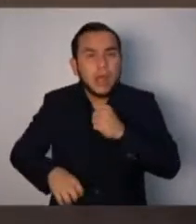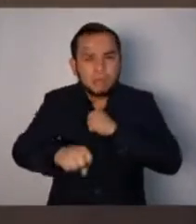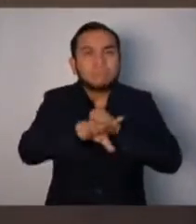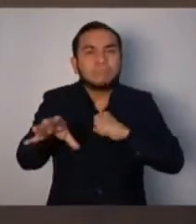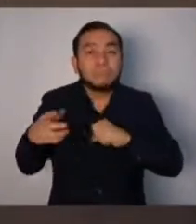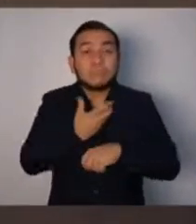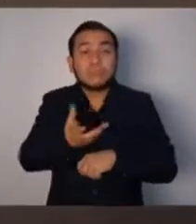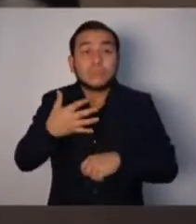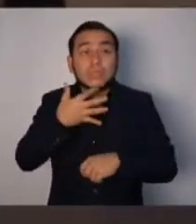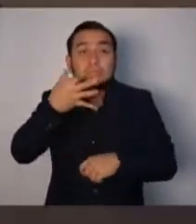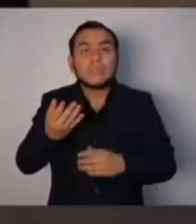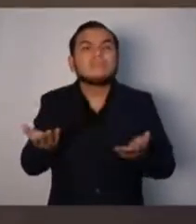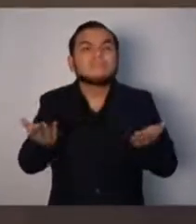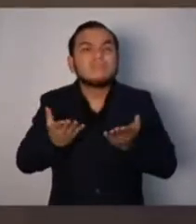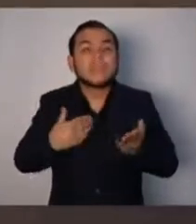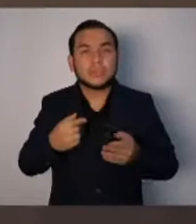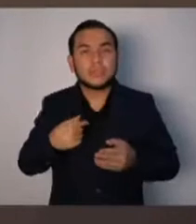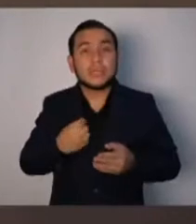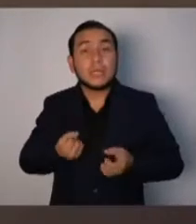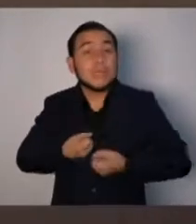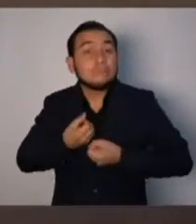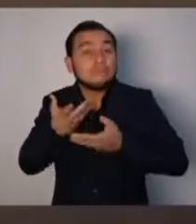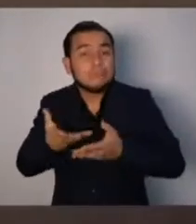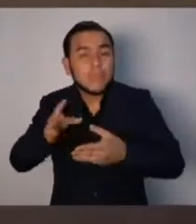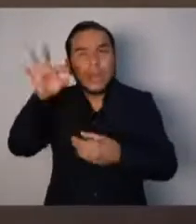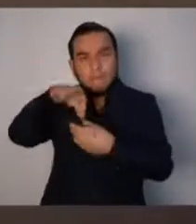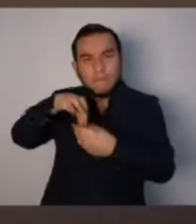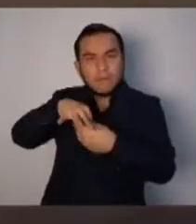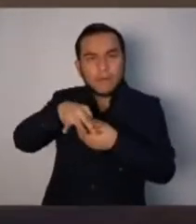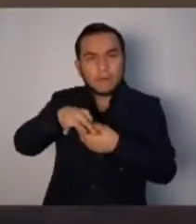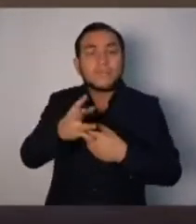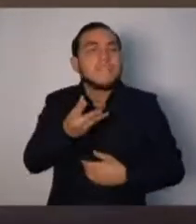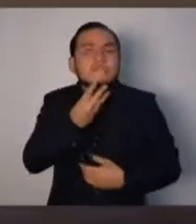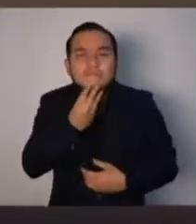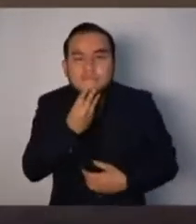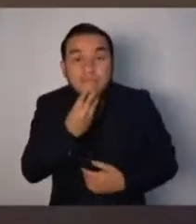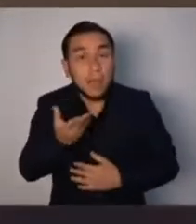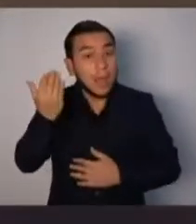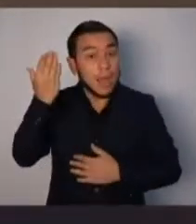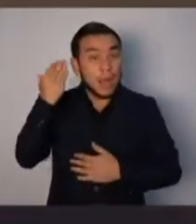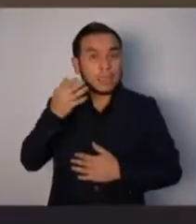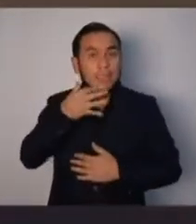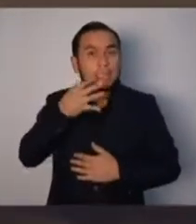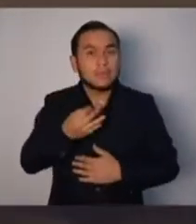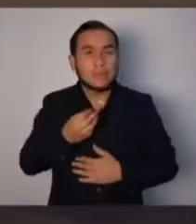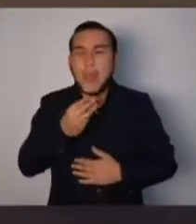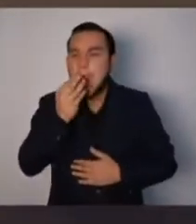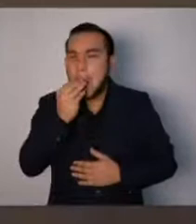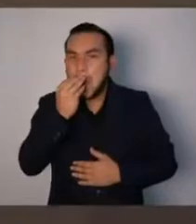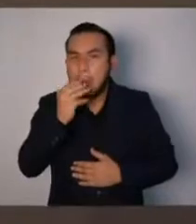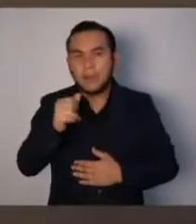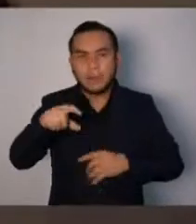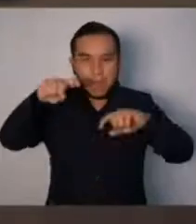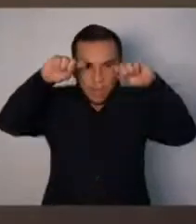hay un spot en youtube todavía que yo le pido a la población votar por sánchez cerén no era convocaría opción verdad el otro era norman quijano el otero tony saca